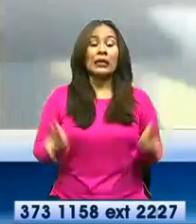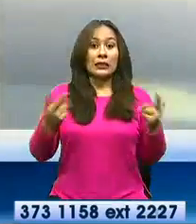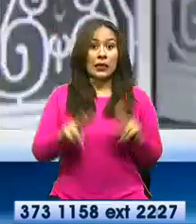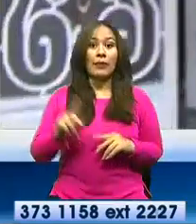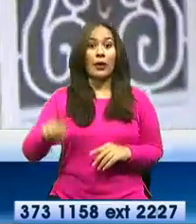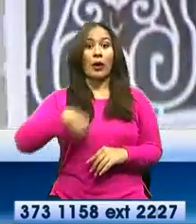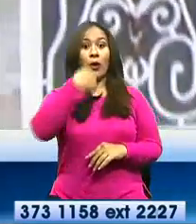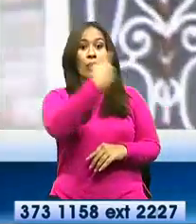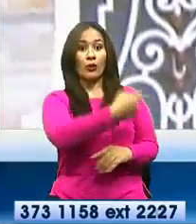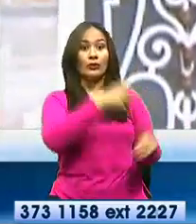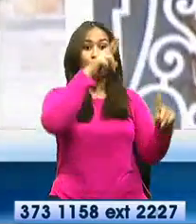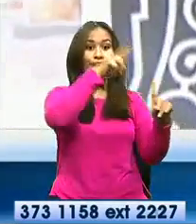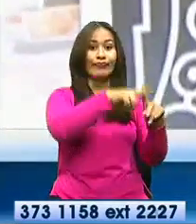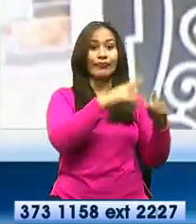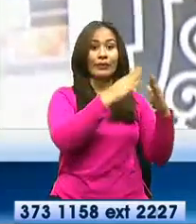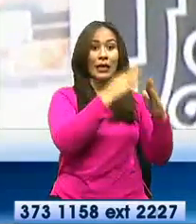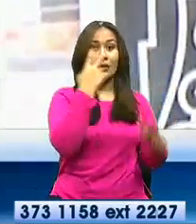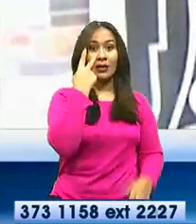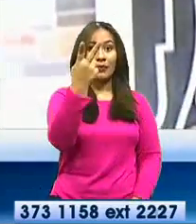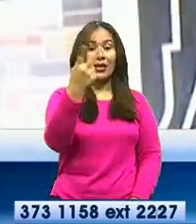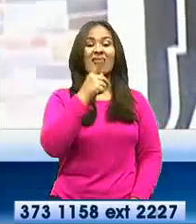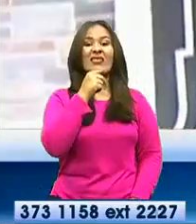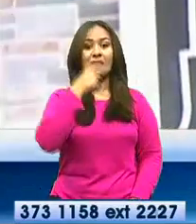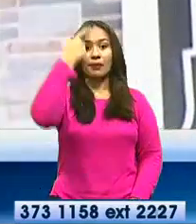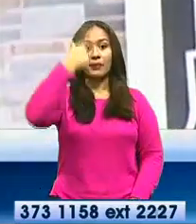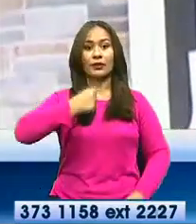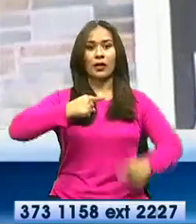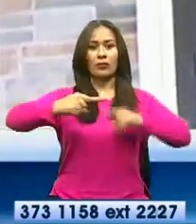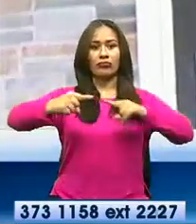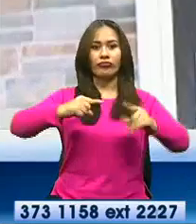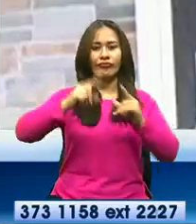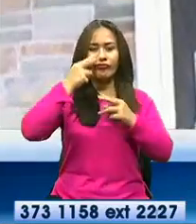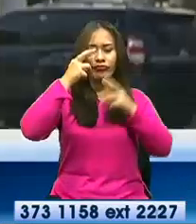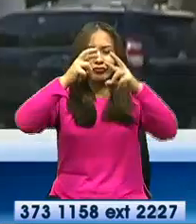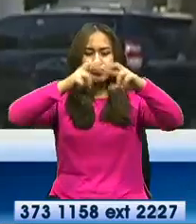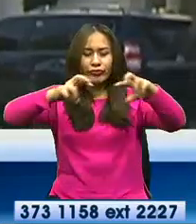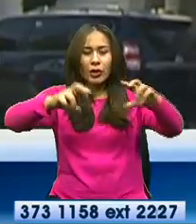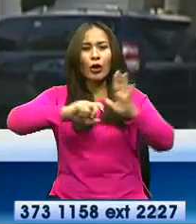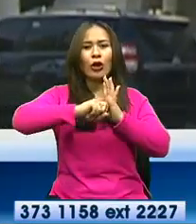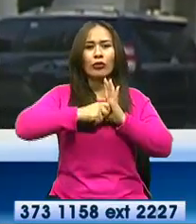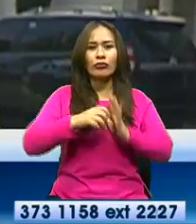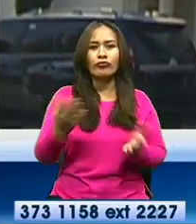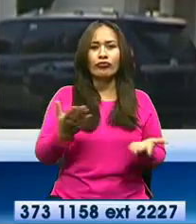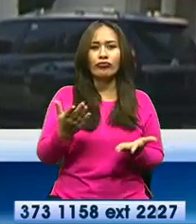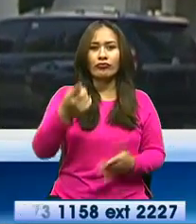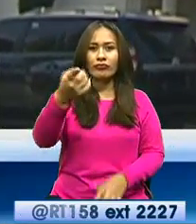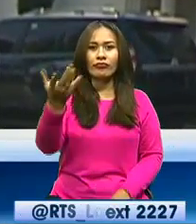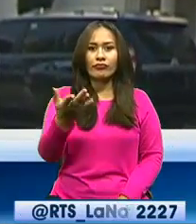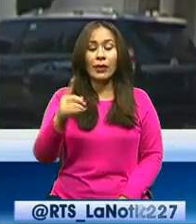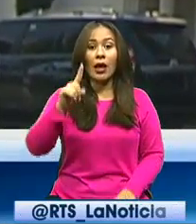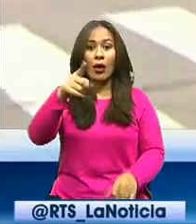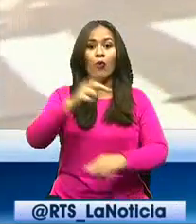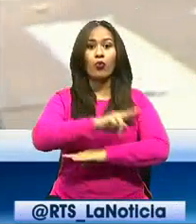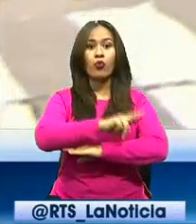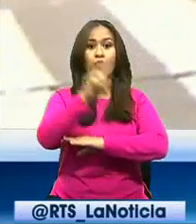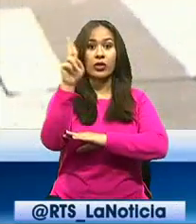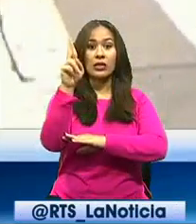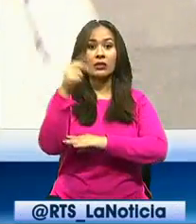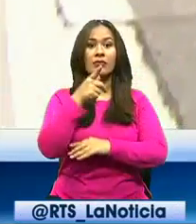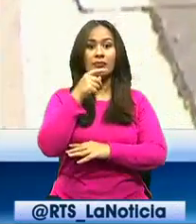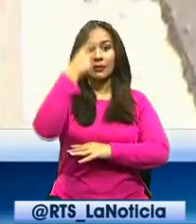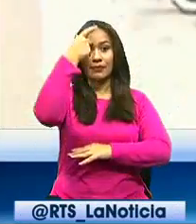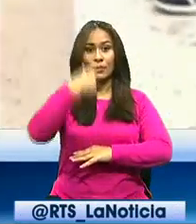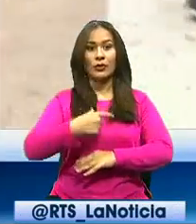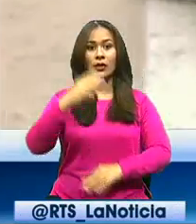Simultáneamente fue allanada esta casa del Contralor General del Estado, Carlos Pólit, situada en la ciudadela Urdesa.